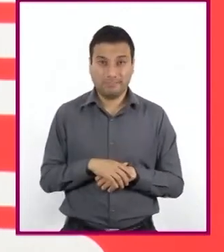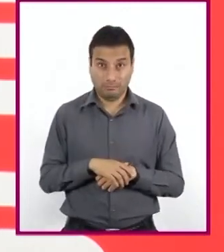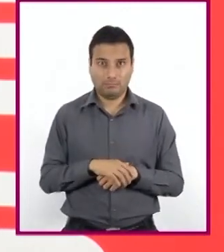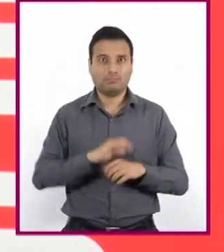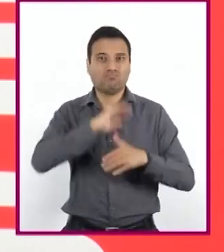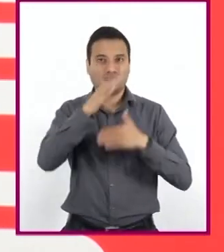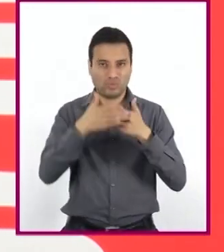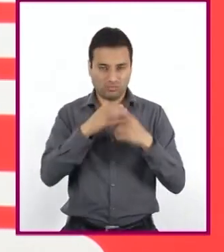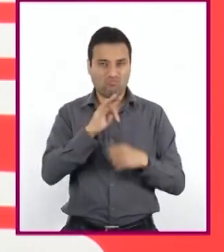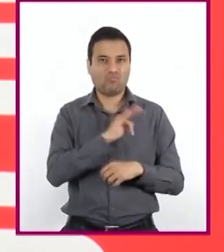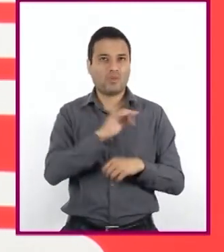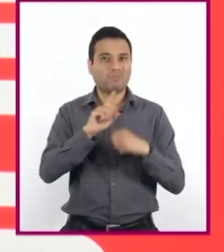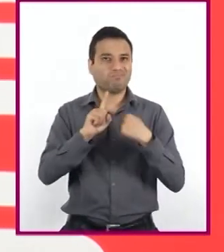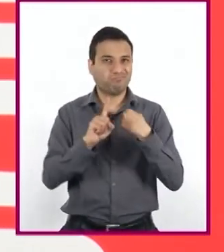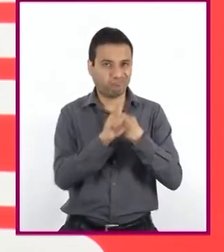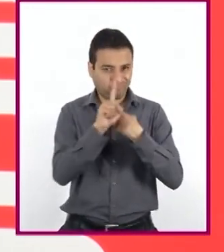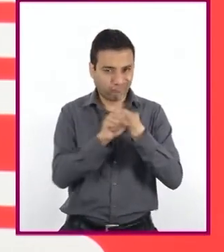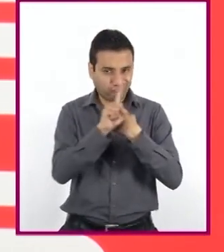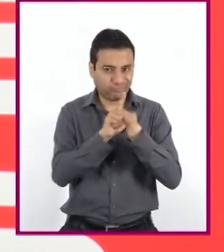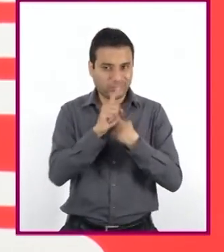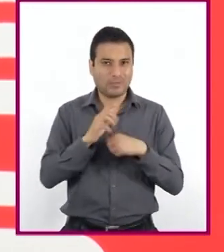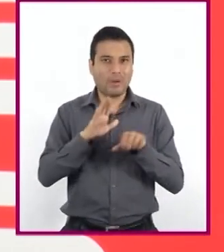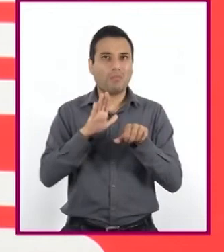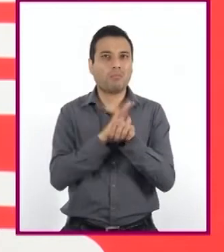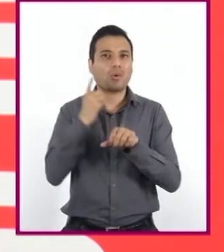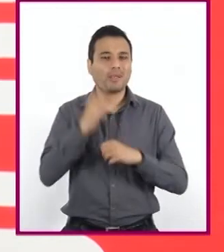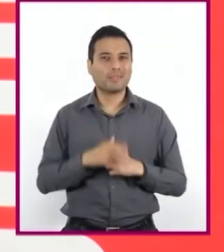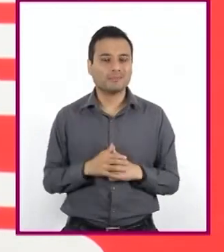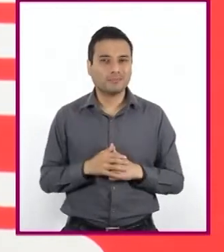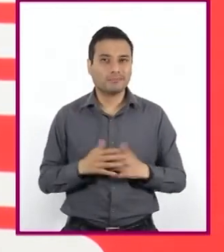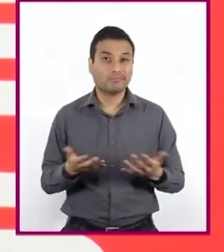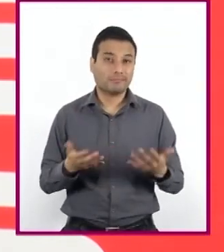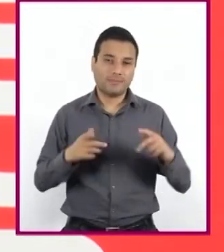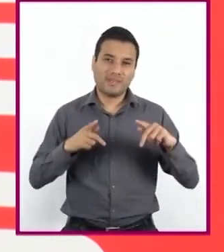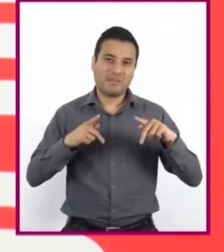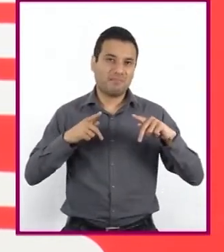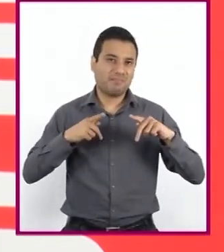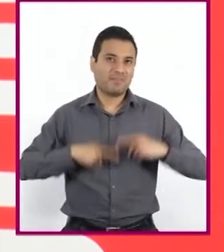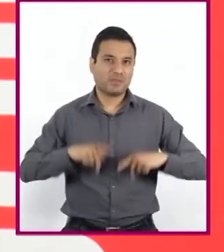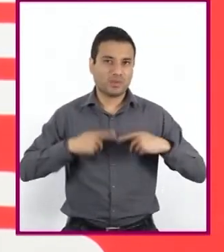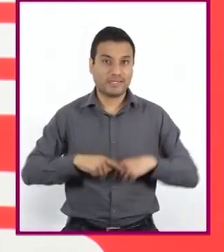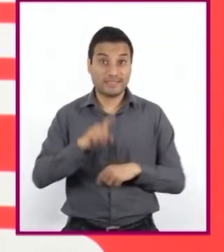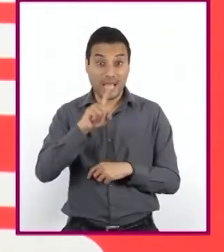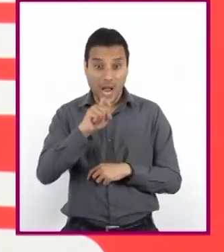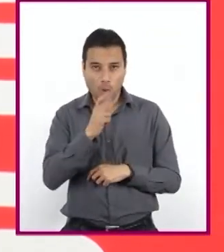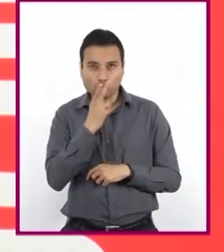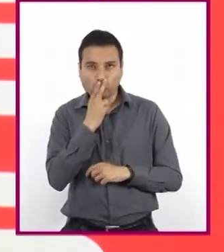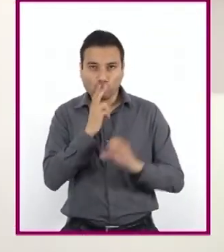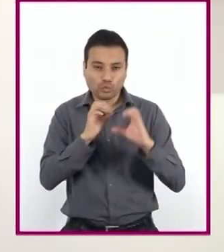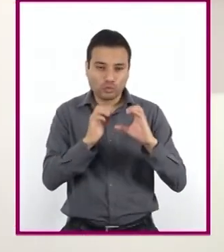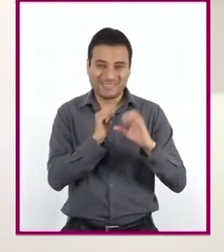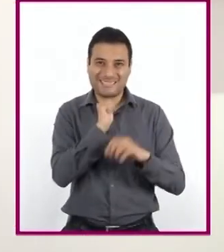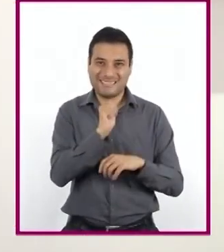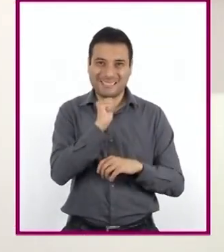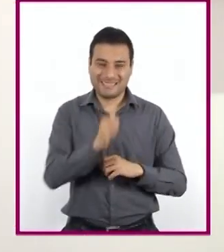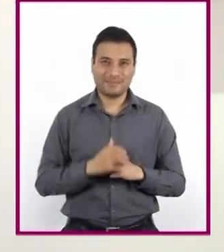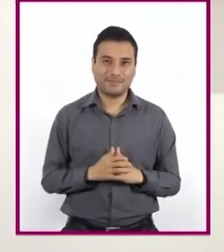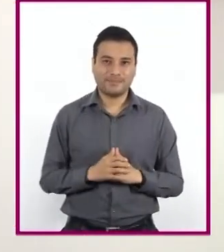gravísimos problemas relacionados con el uso y mantenimiento de este valioso recurso.